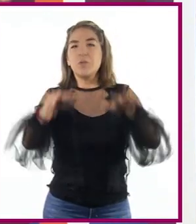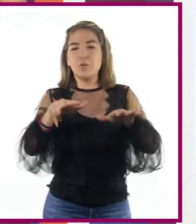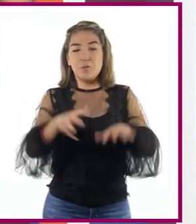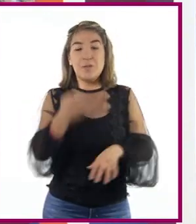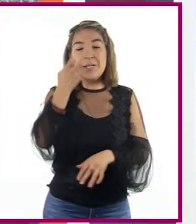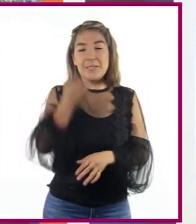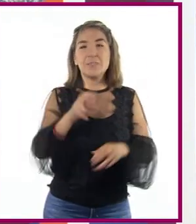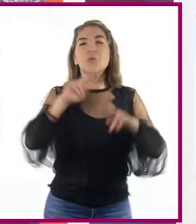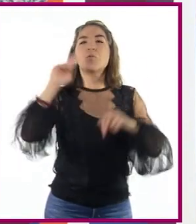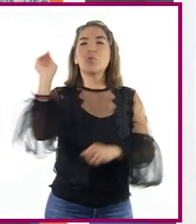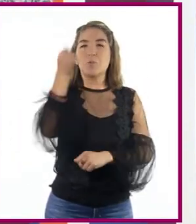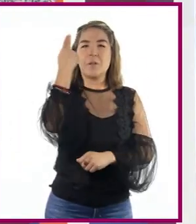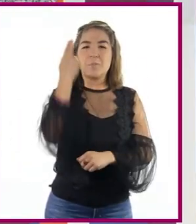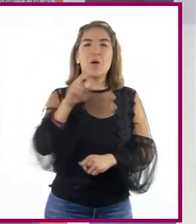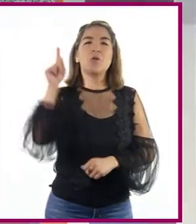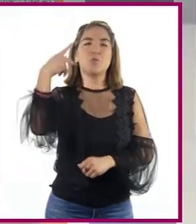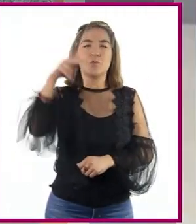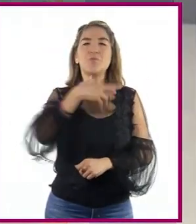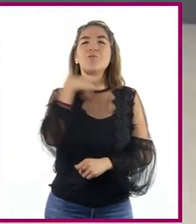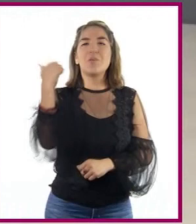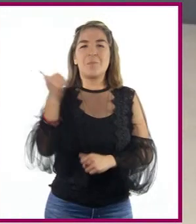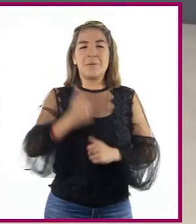2017-2018 en la Universidad de Roma.